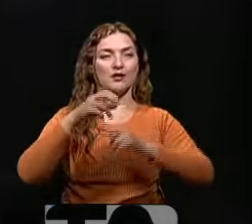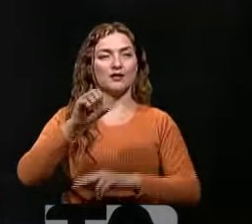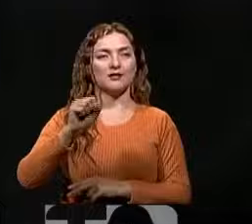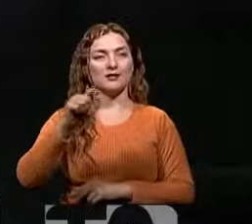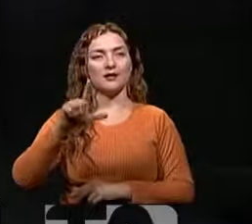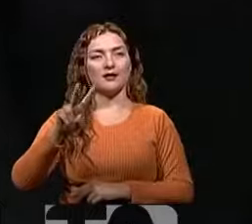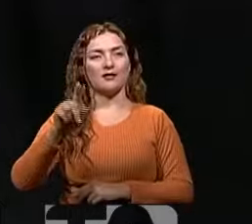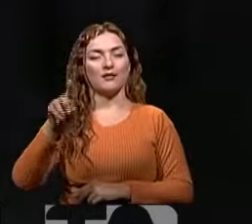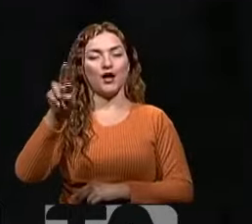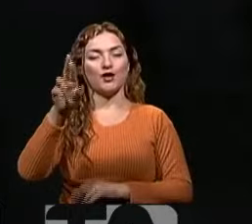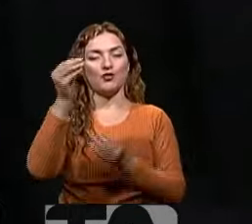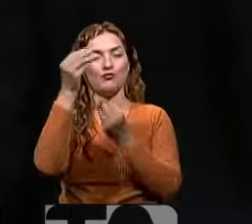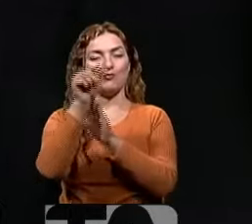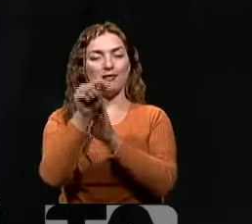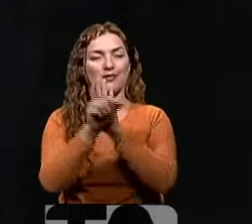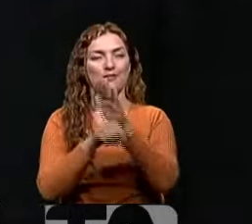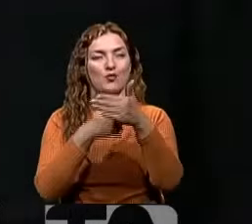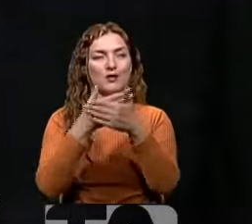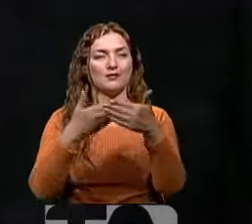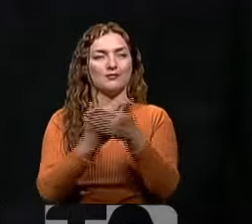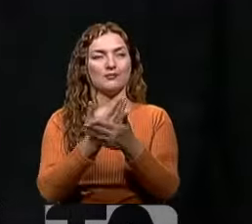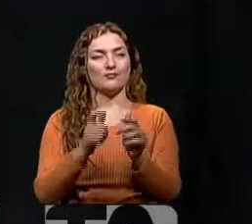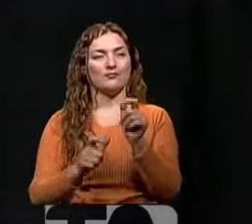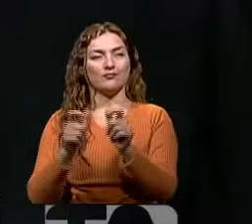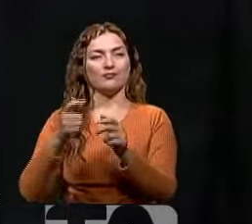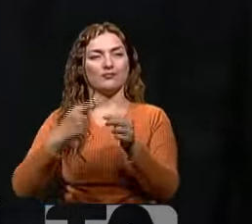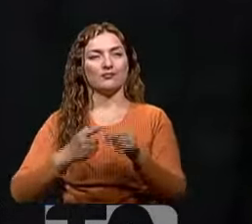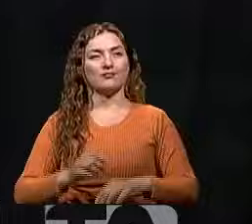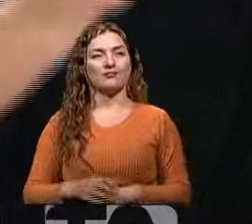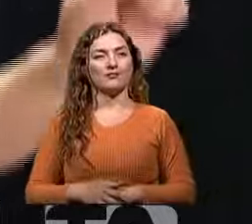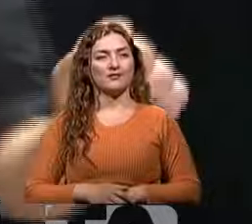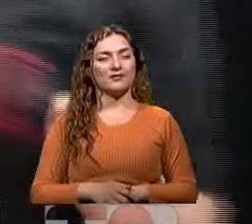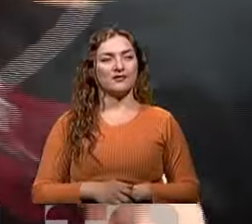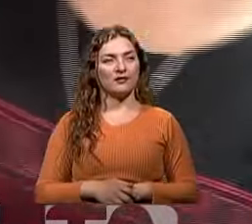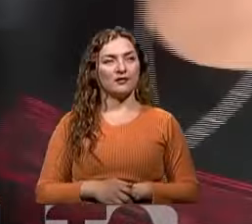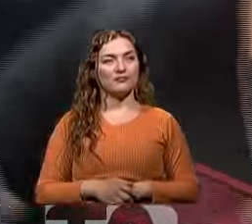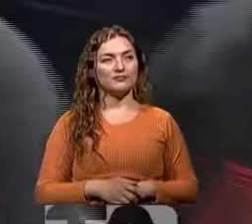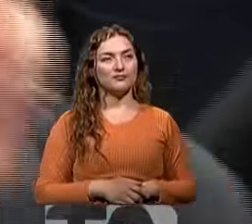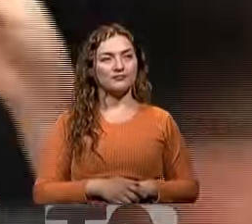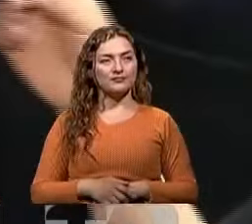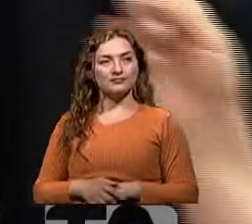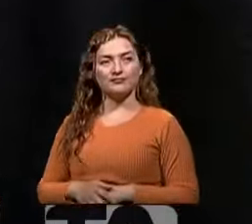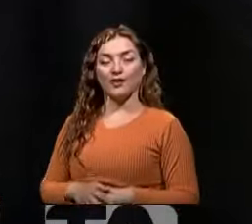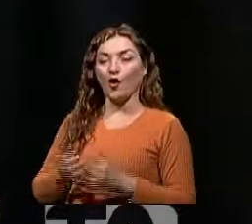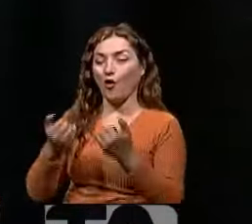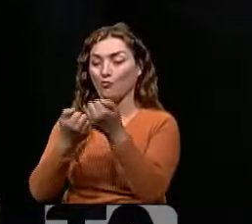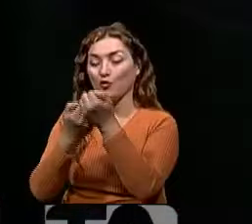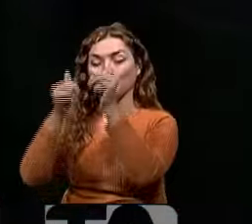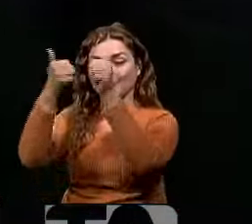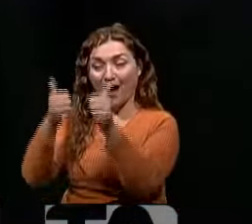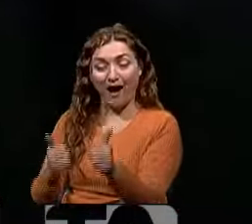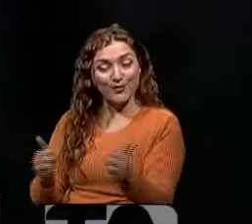poco en detalle sobre esta nueva propuesta para la ciudadanía de Quito. Bueno, sí. Bueno, estamos buscando impulsar el